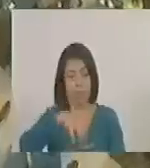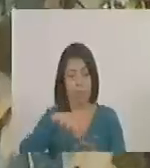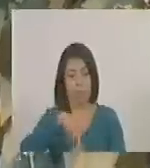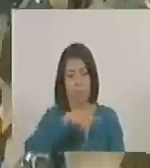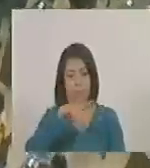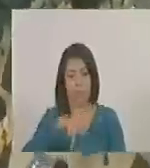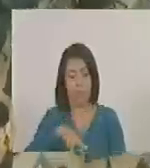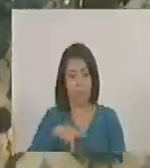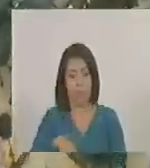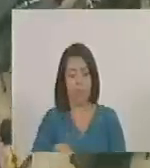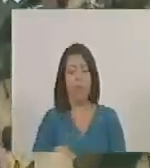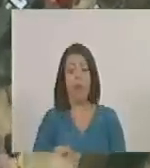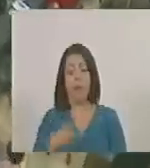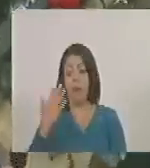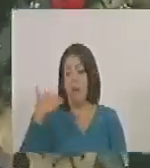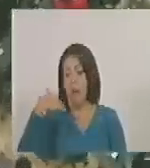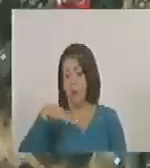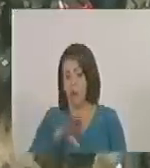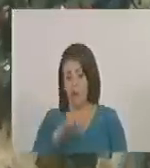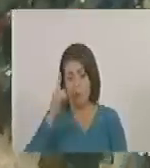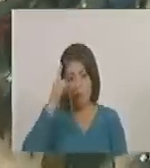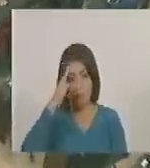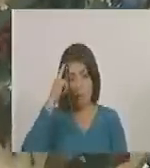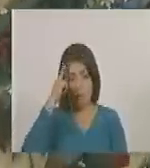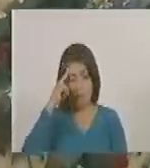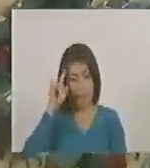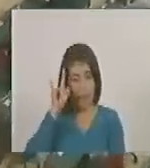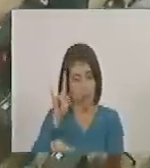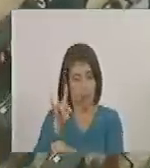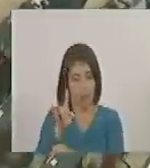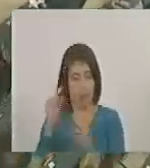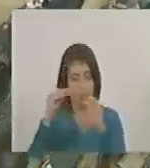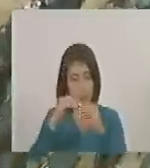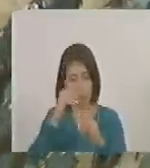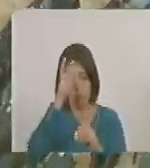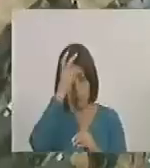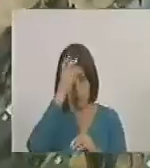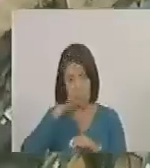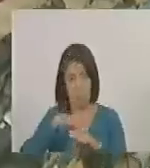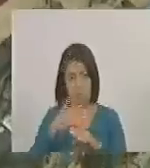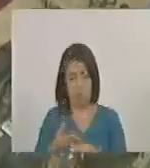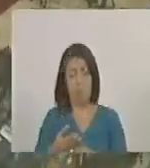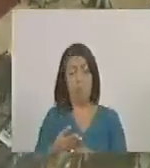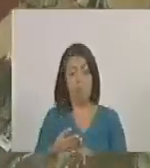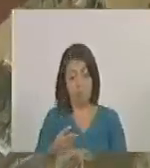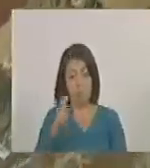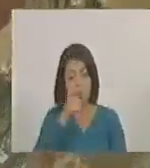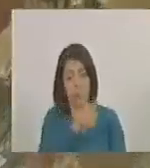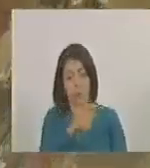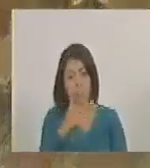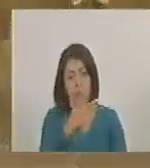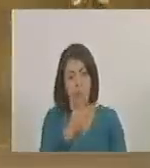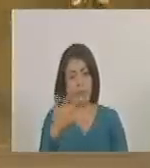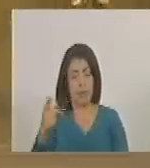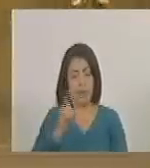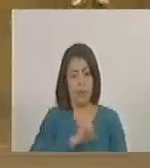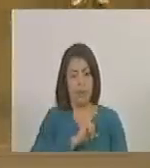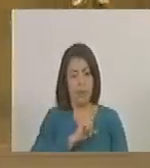Nacional, aunque al reconocer la traición del pacto de punto fijo al espíritu popular del 23 de